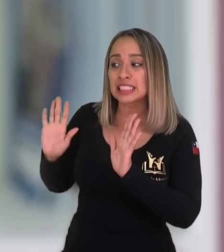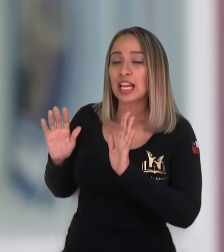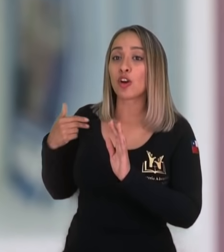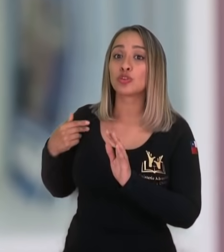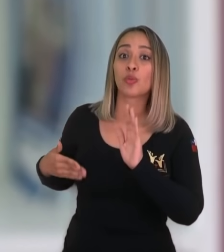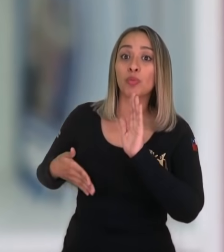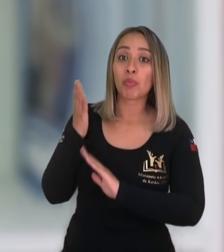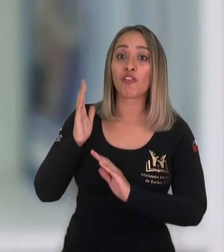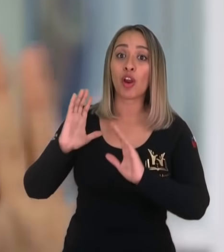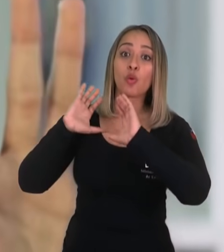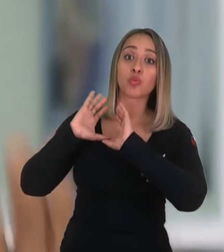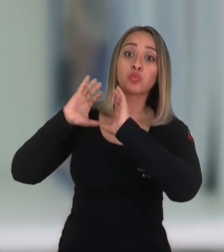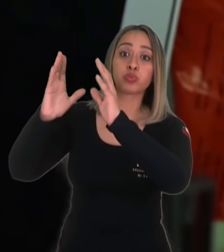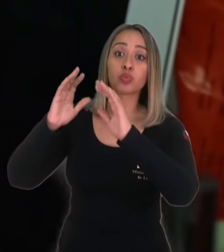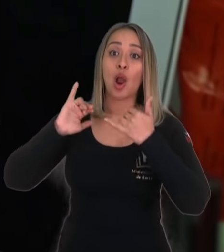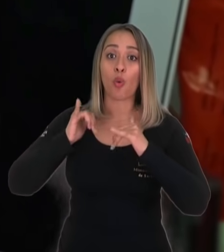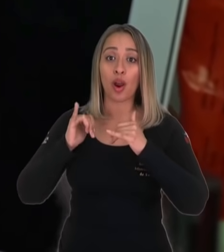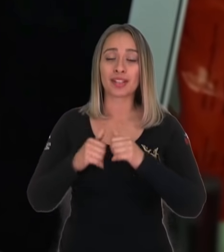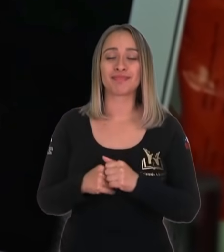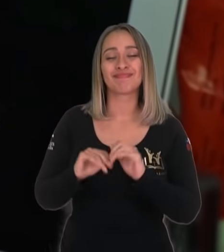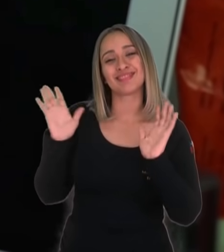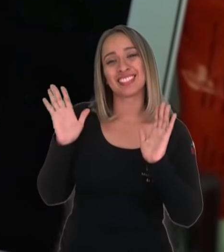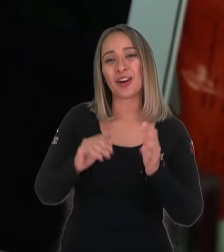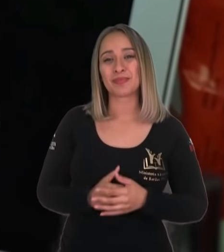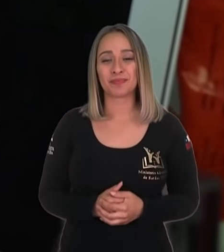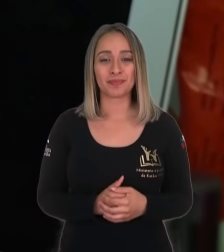que entrenar con el equipo de vóley. Chao, chao. Chao.